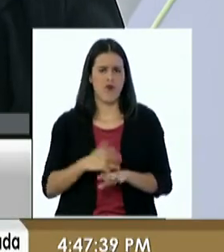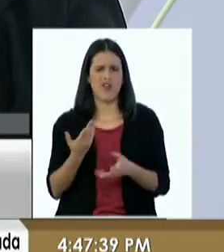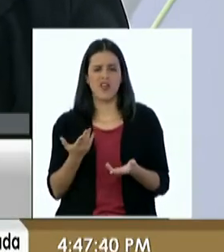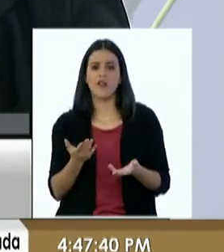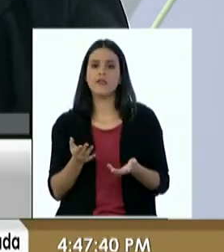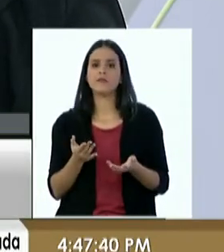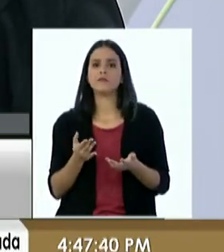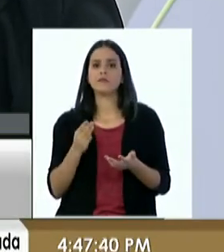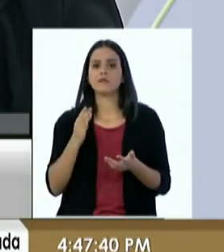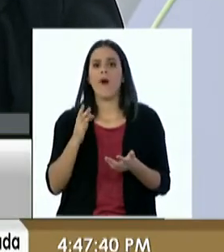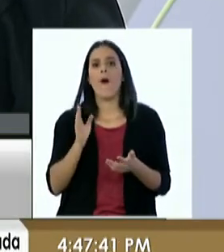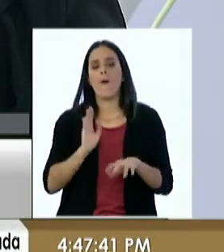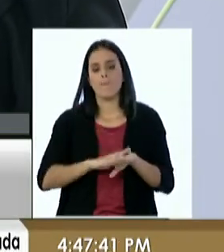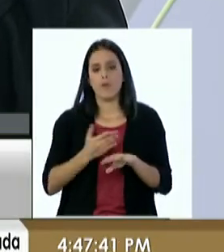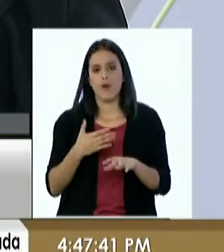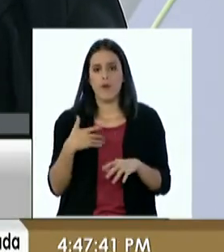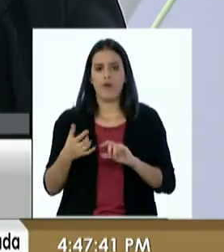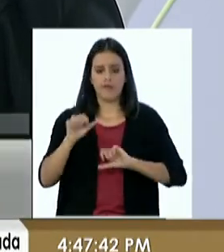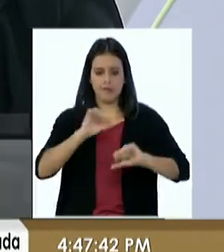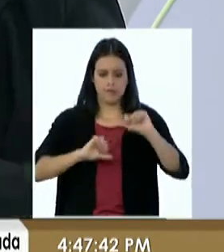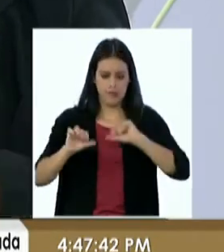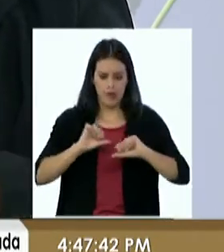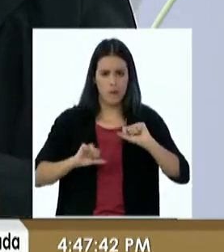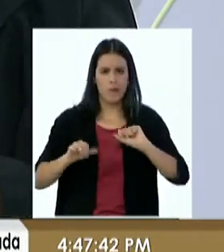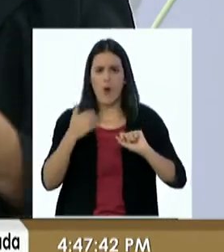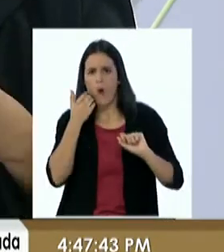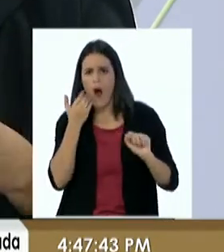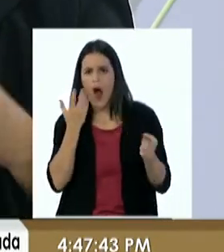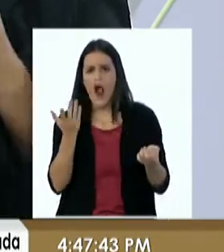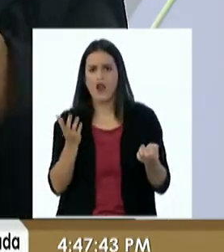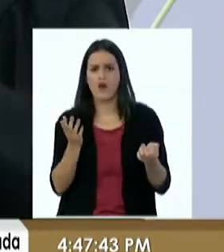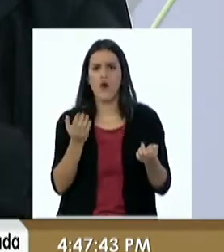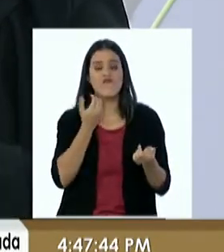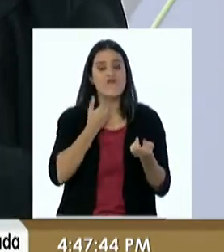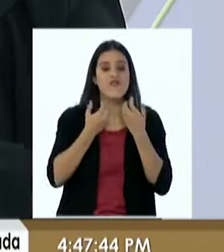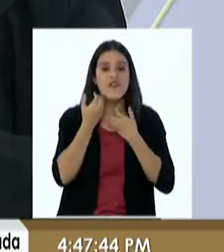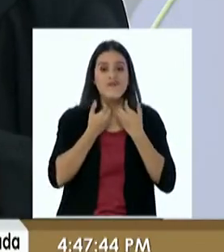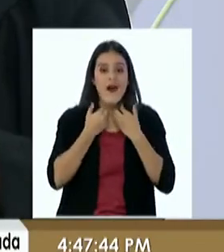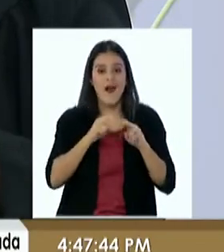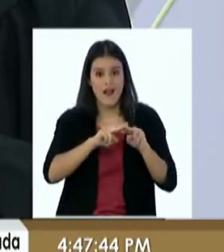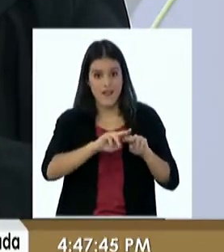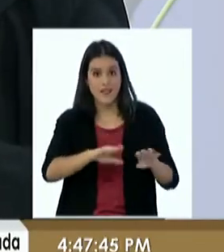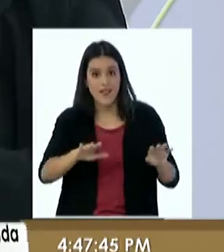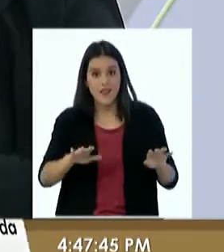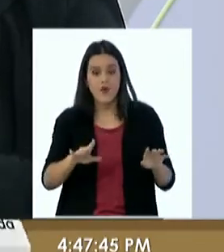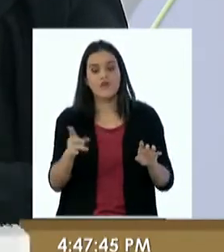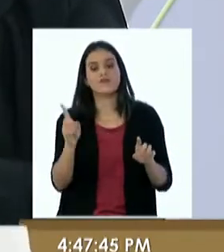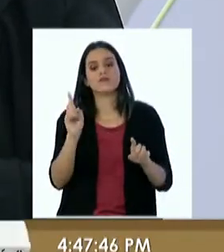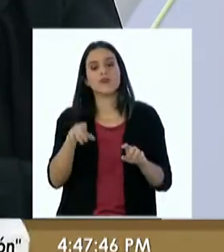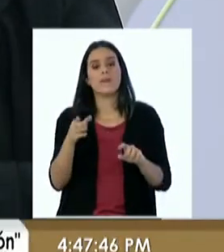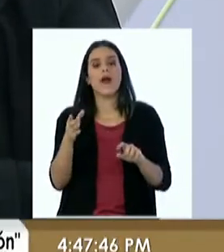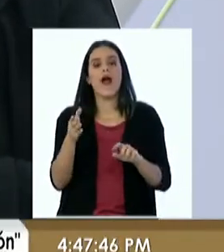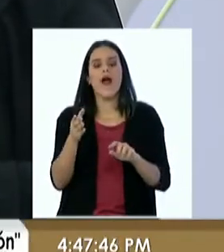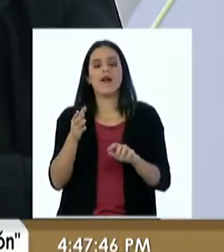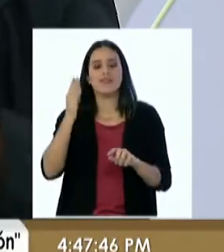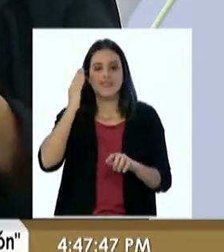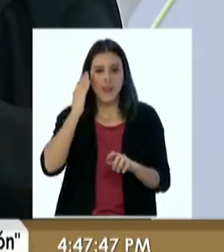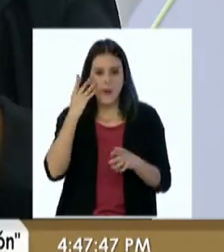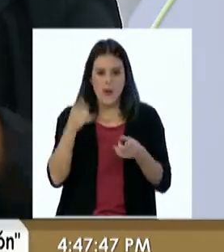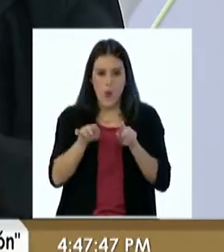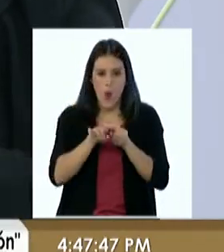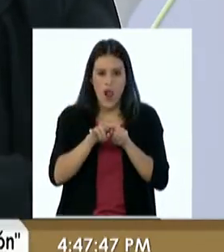contener que son nocivas para el lactante también el hecho de la preparación el riesgo por el mal